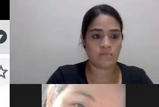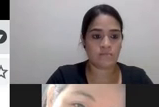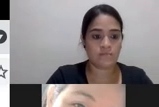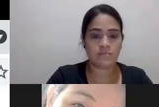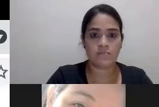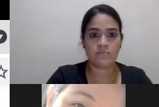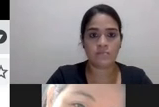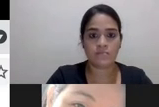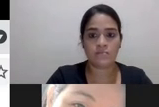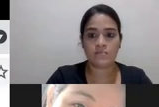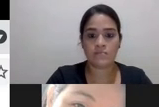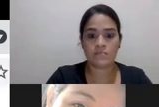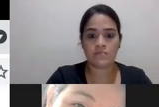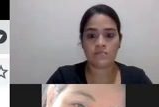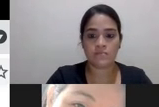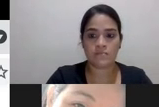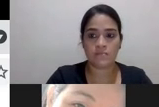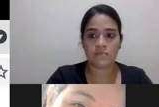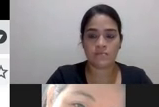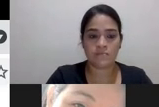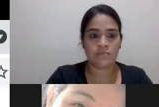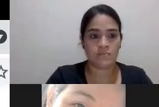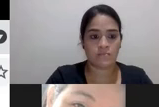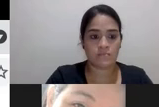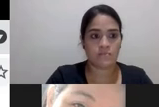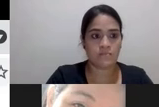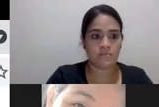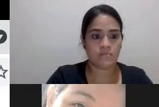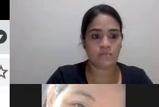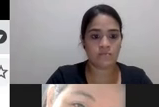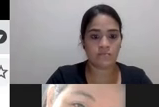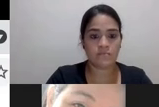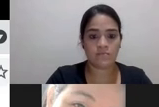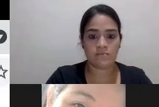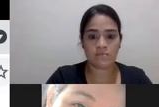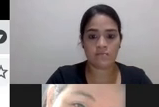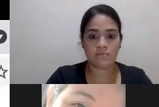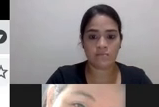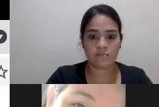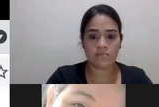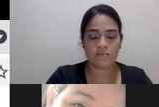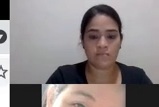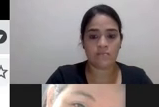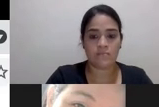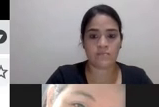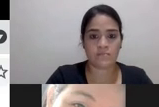contestan a la sección principal se encuentran con una sangría pequeña.